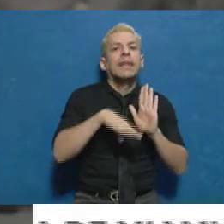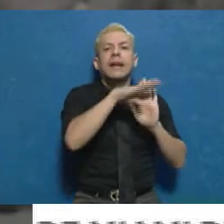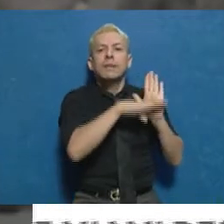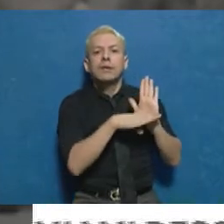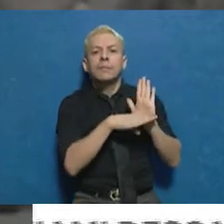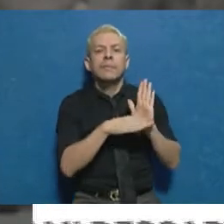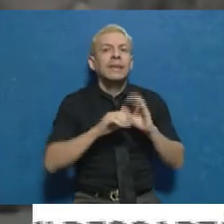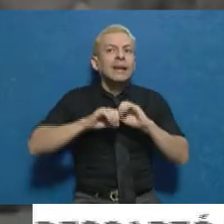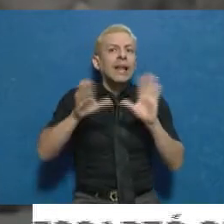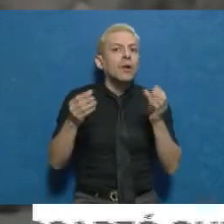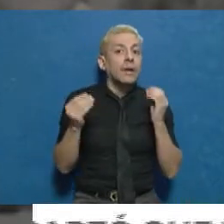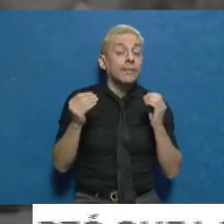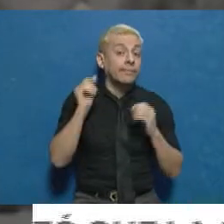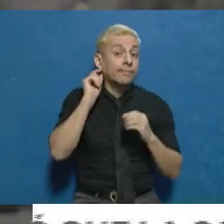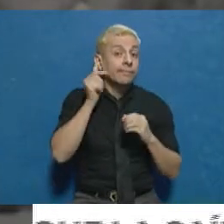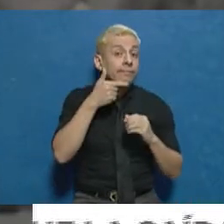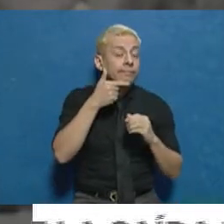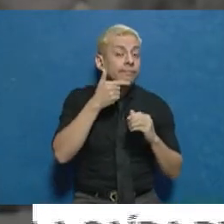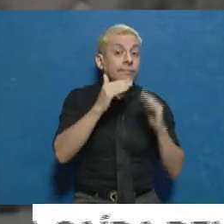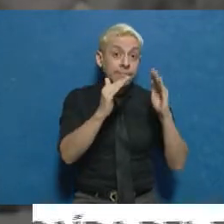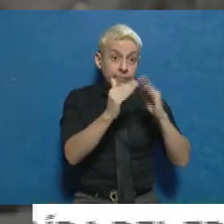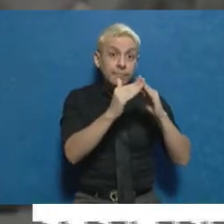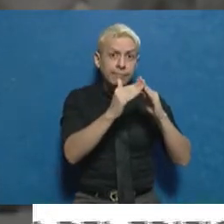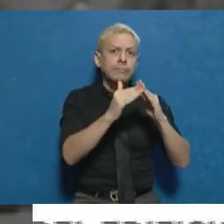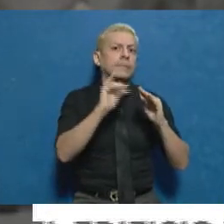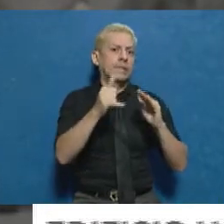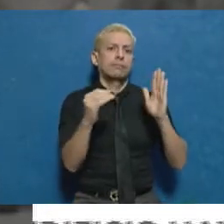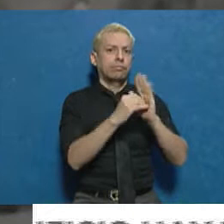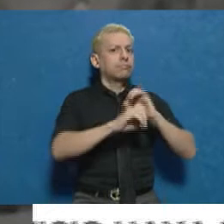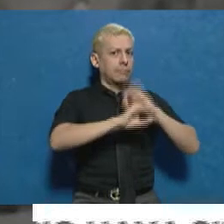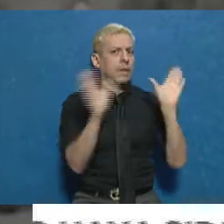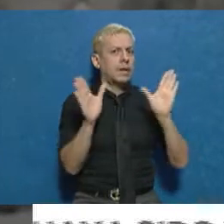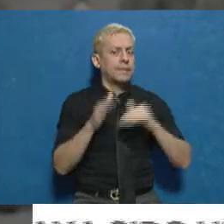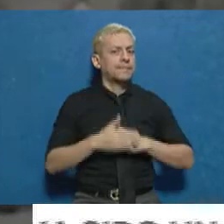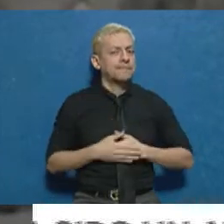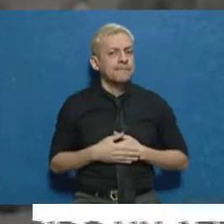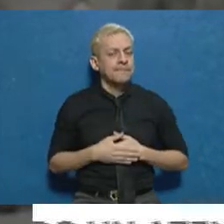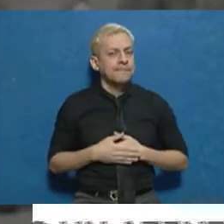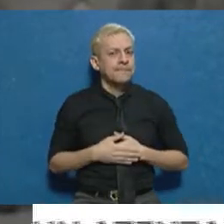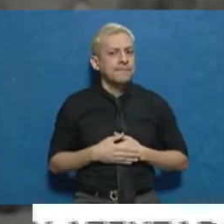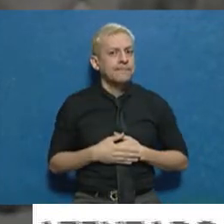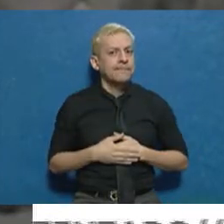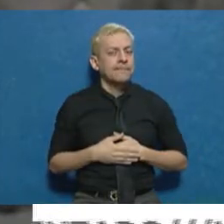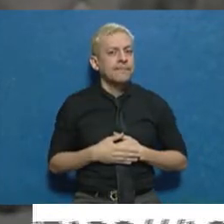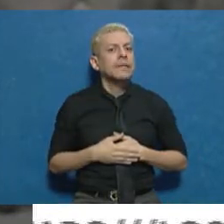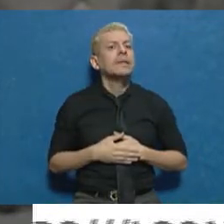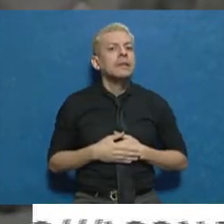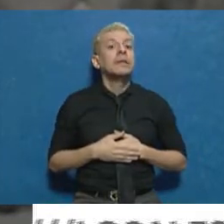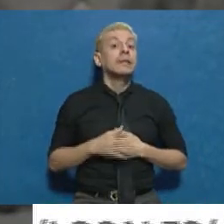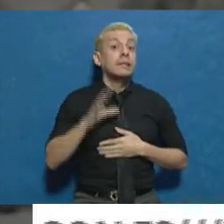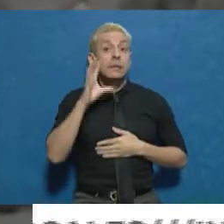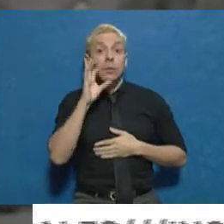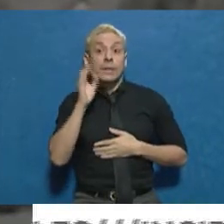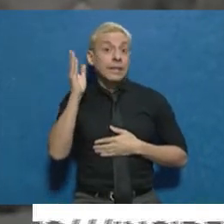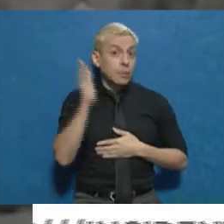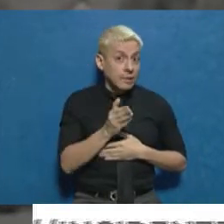está claro en el gas por red, que establece que es el